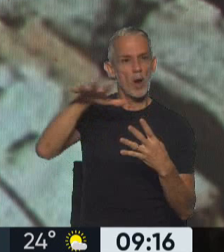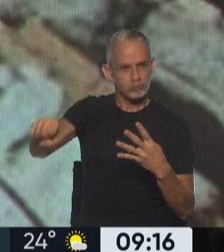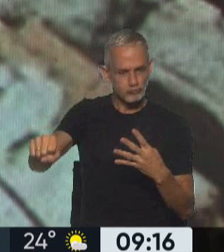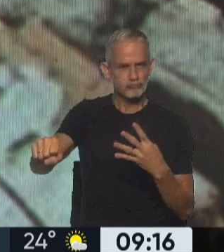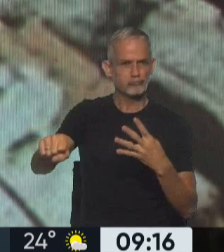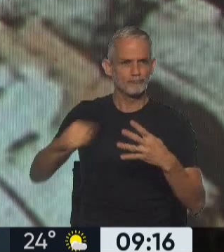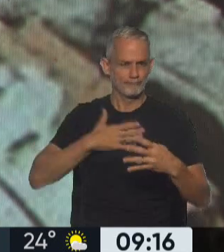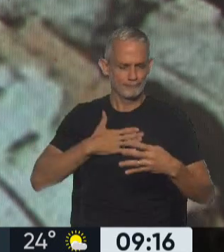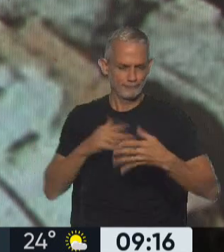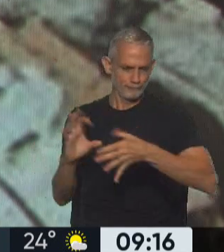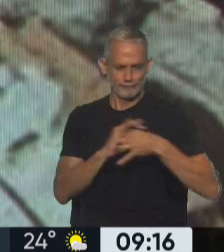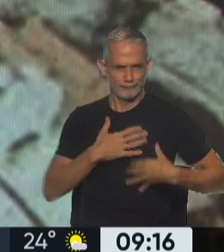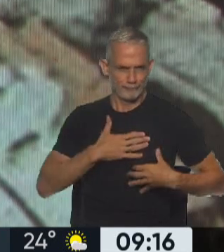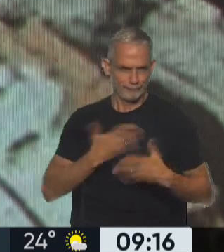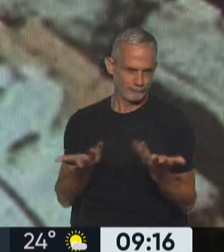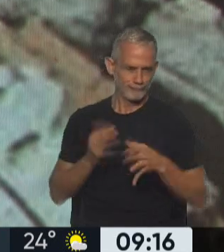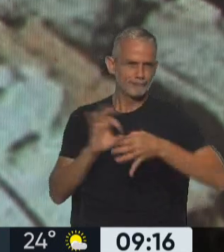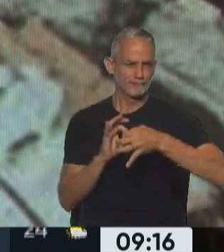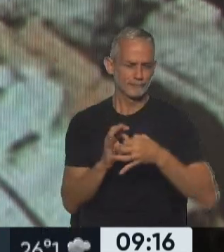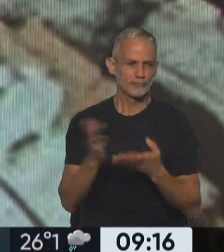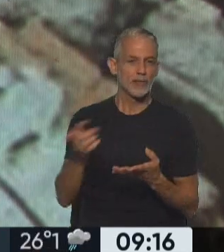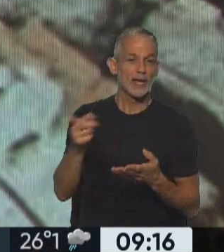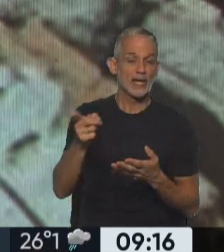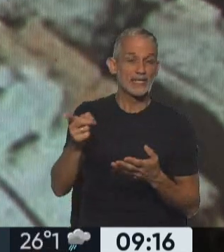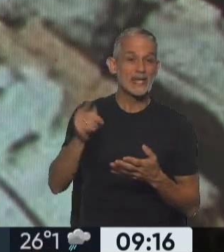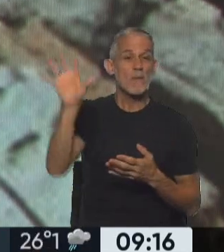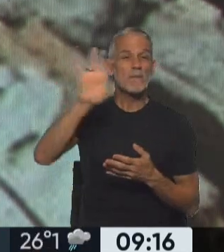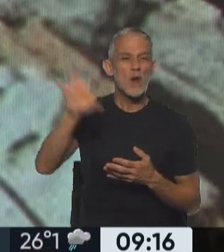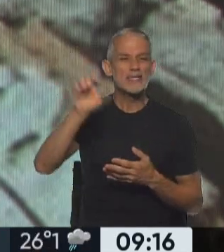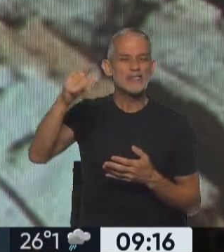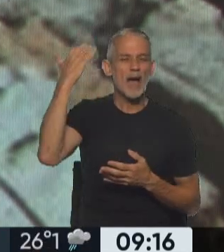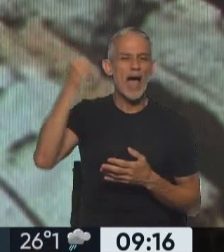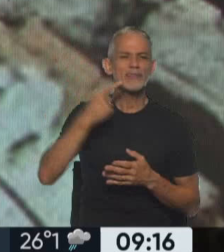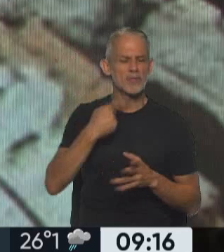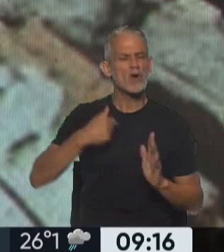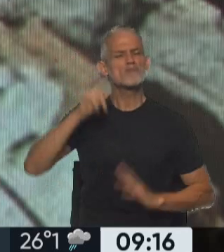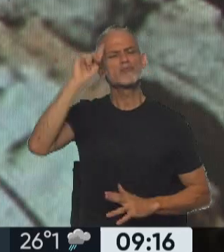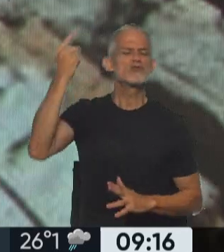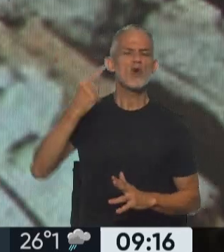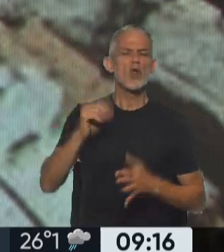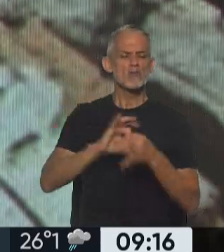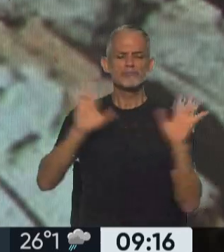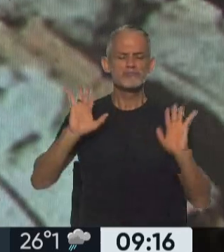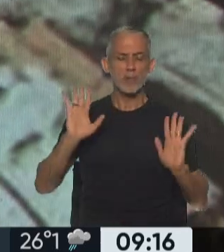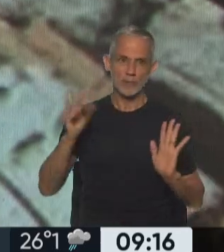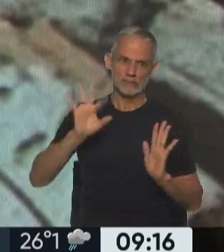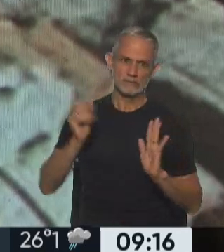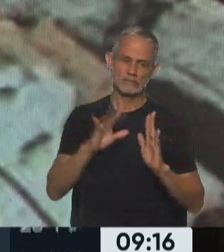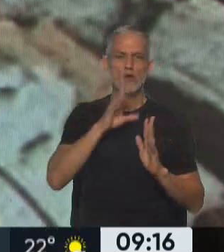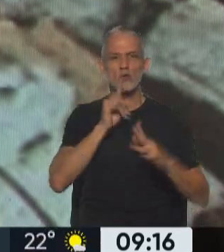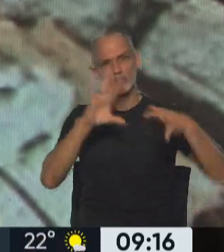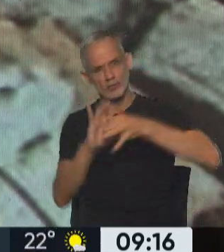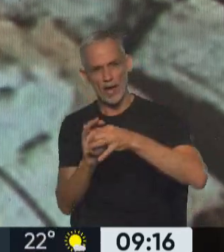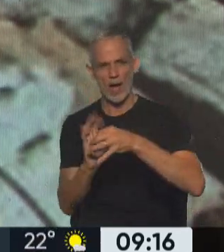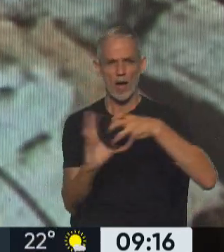Rusia. Rusia se la anexó. Recordemos que esta provincia se había autoproclamado república, ahora pertenece a Rusia, pero